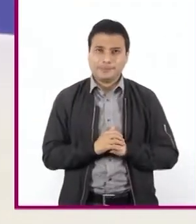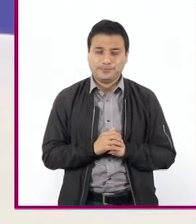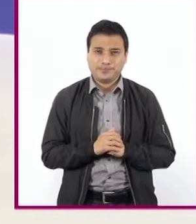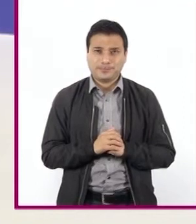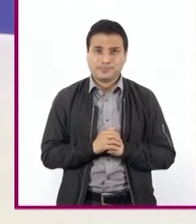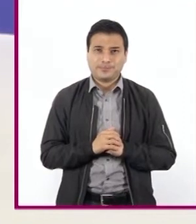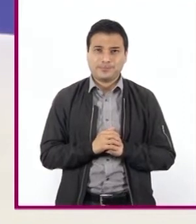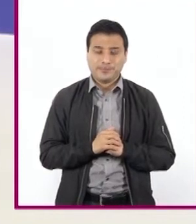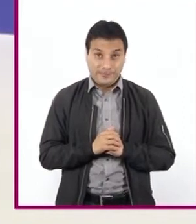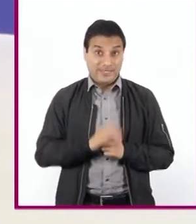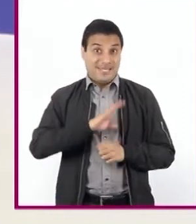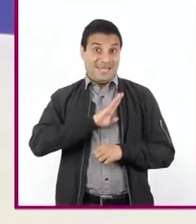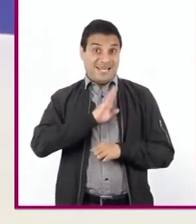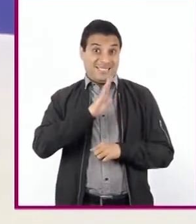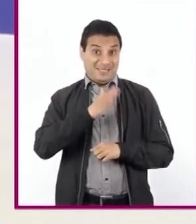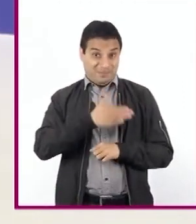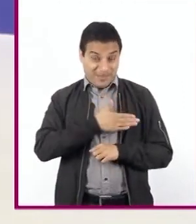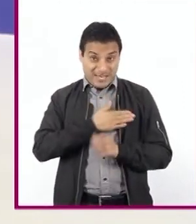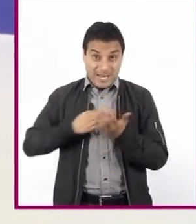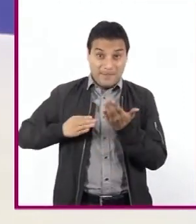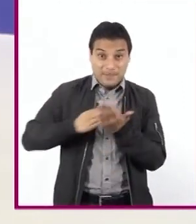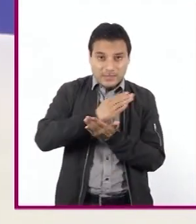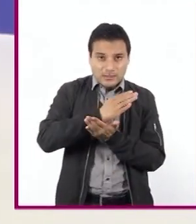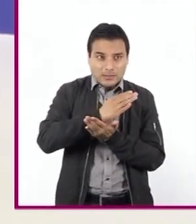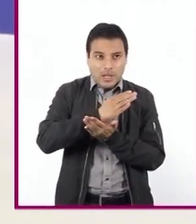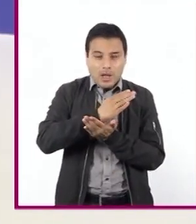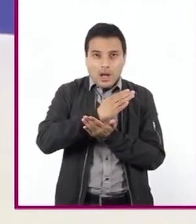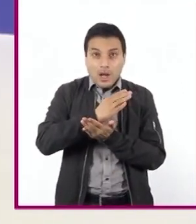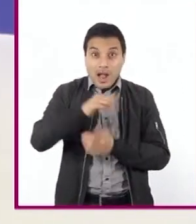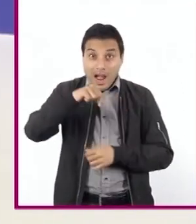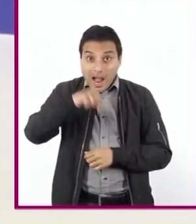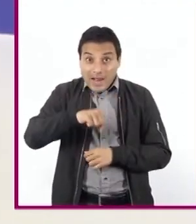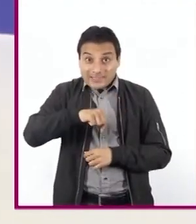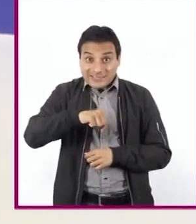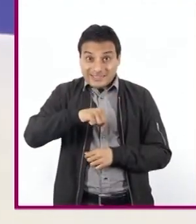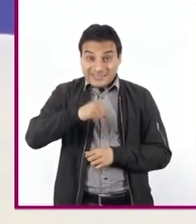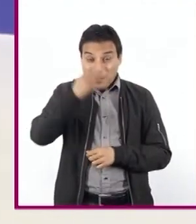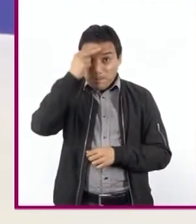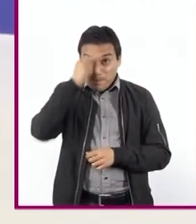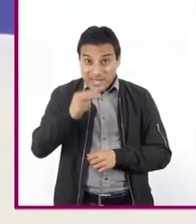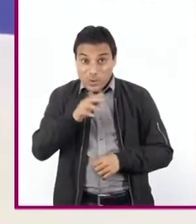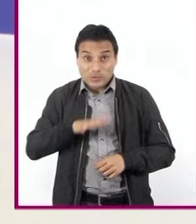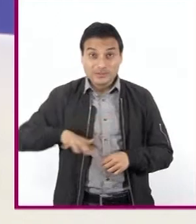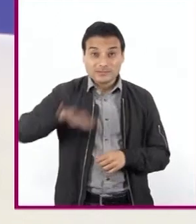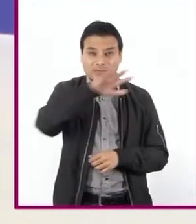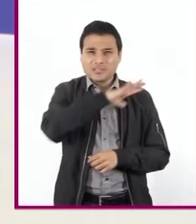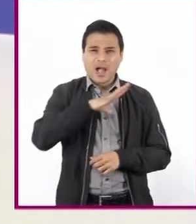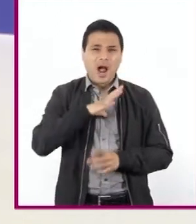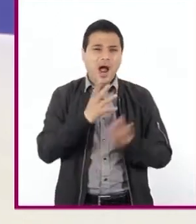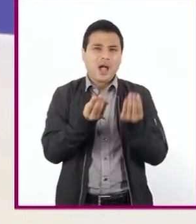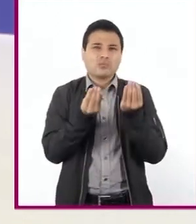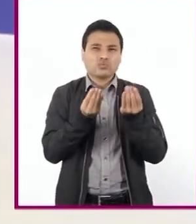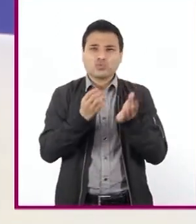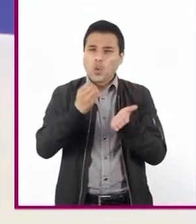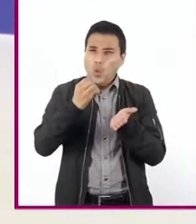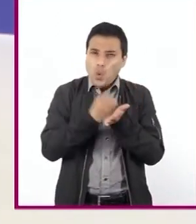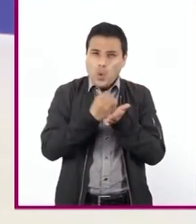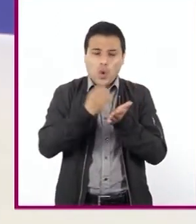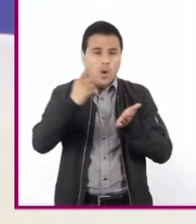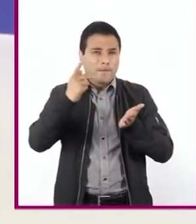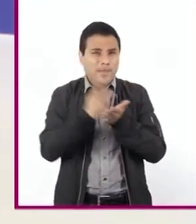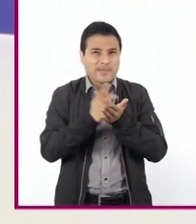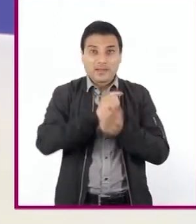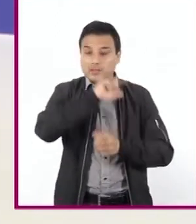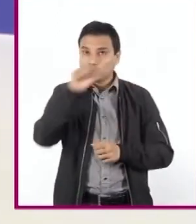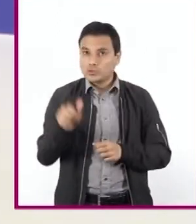y los conquistadores encontraron en los dominios del Imperio Mexicano lavaderos de oro y se apresuraron a